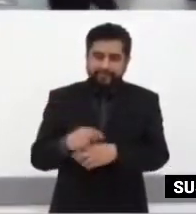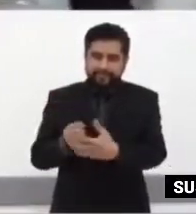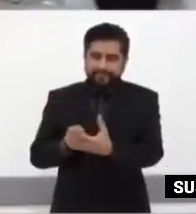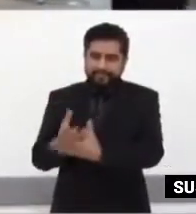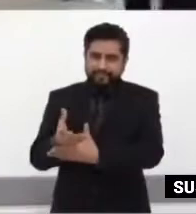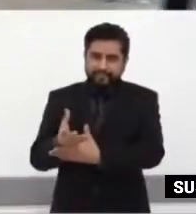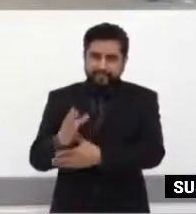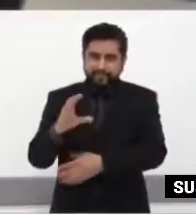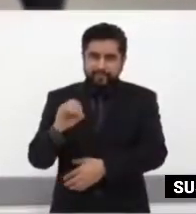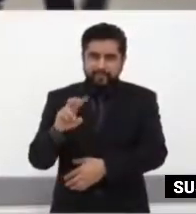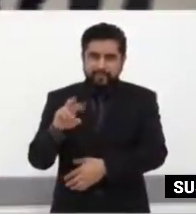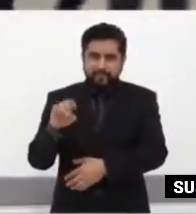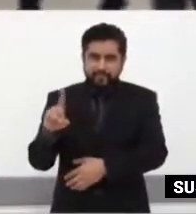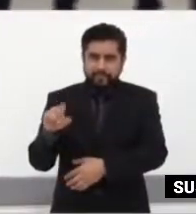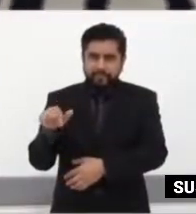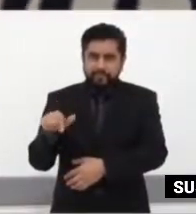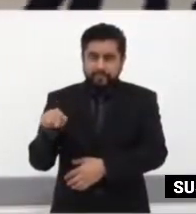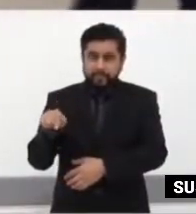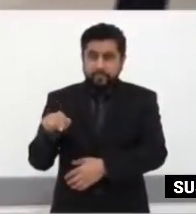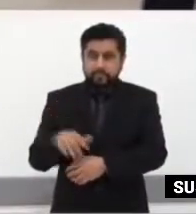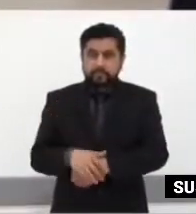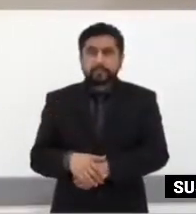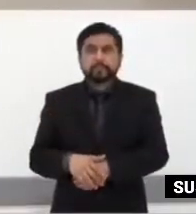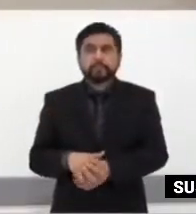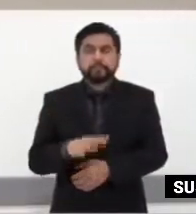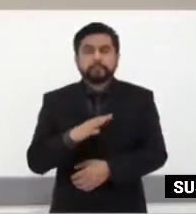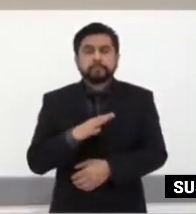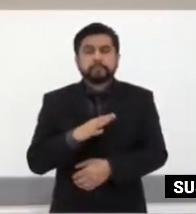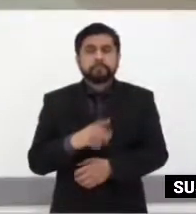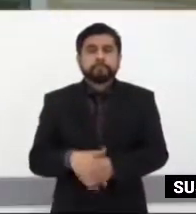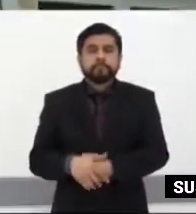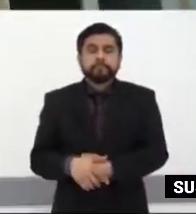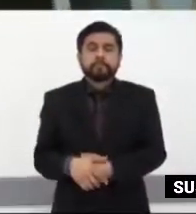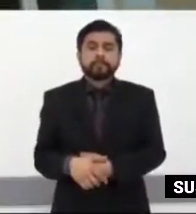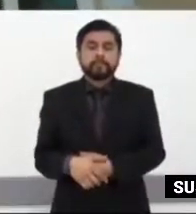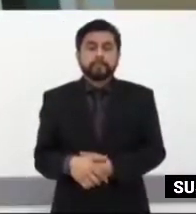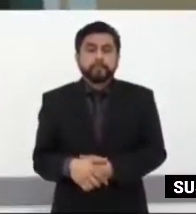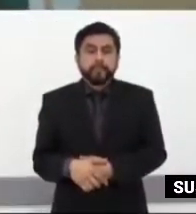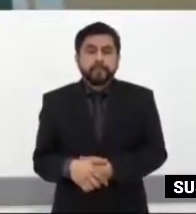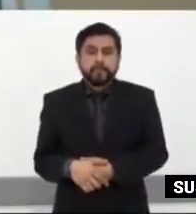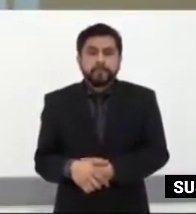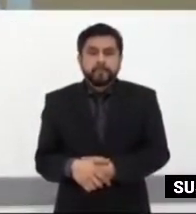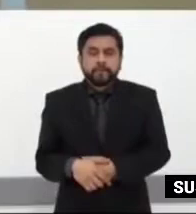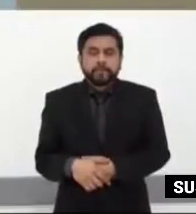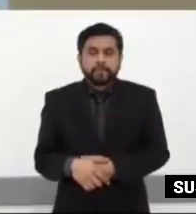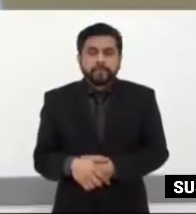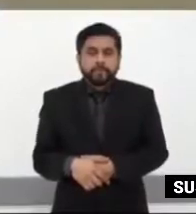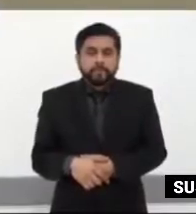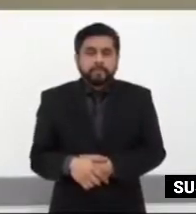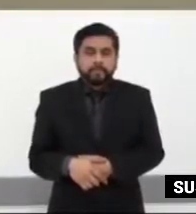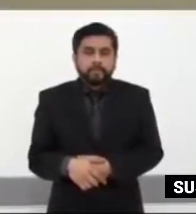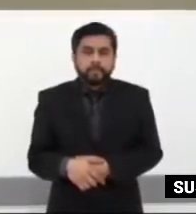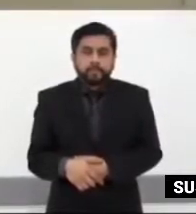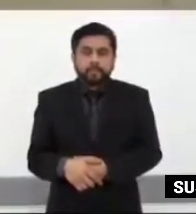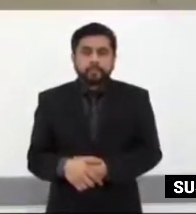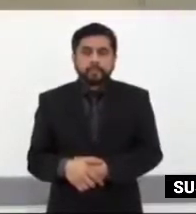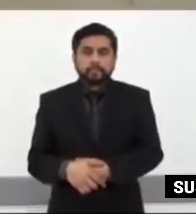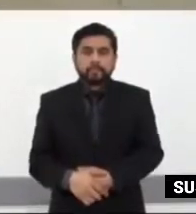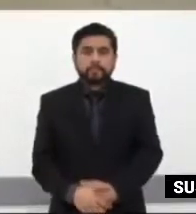del área de COVID. También aquí se va a hacer... Que platique aquí con Tallarón para ver la falla del equipo,